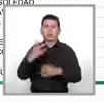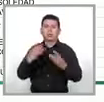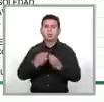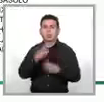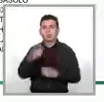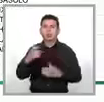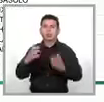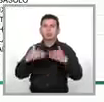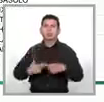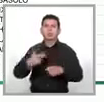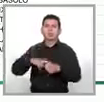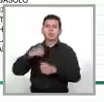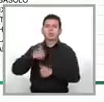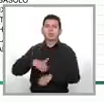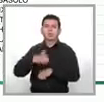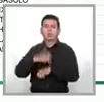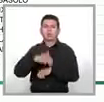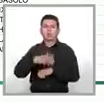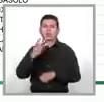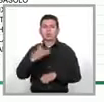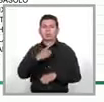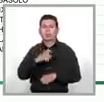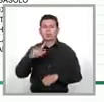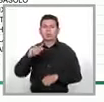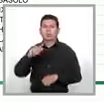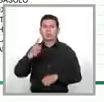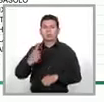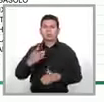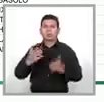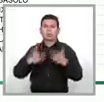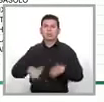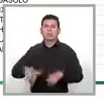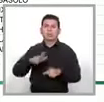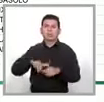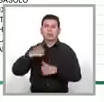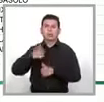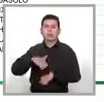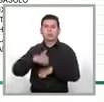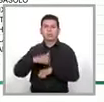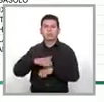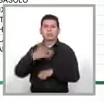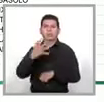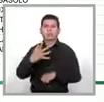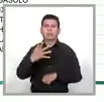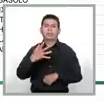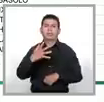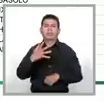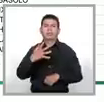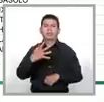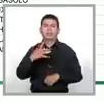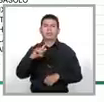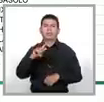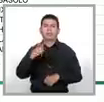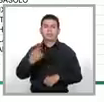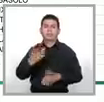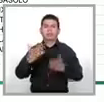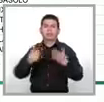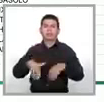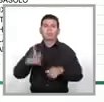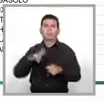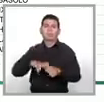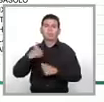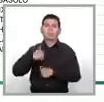100, en la jurisdicción sanitaria número 3 171, en la jurisdicción sanitaria número 4 71,